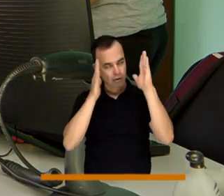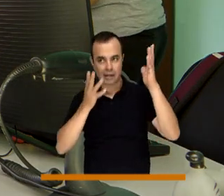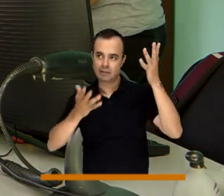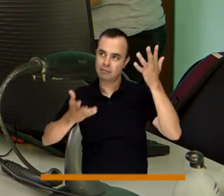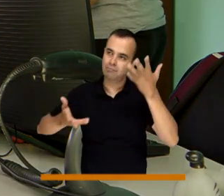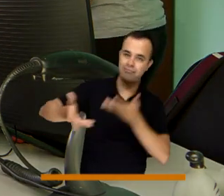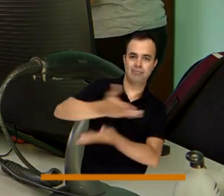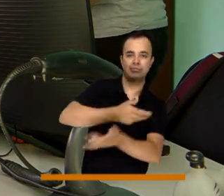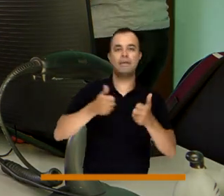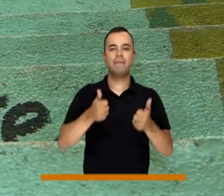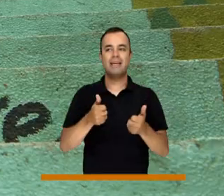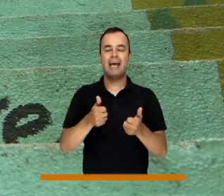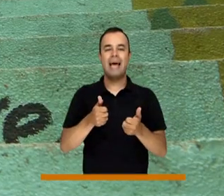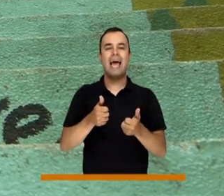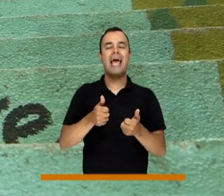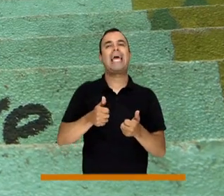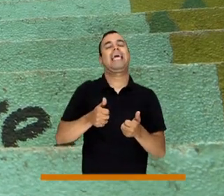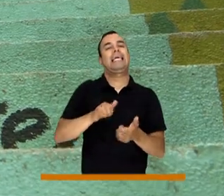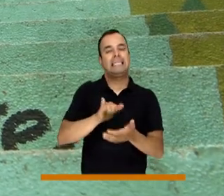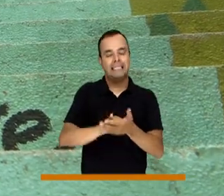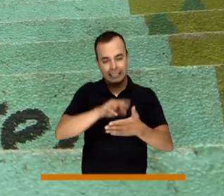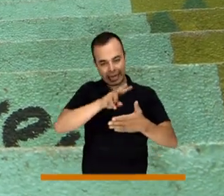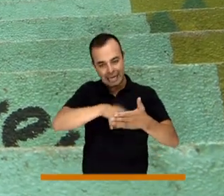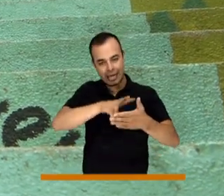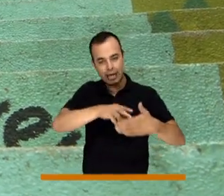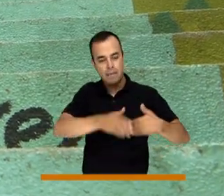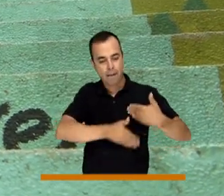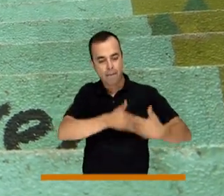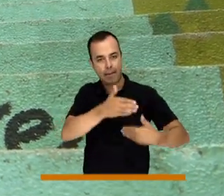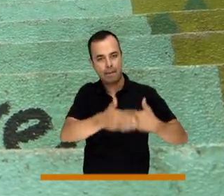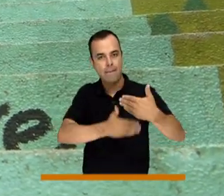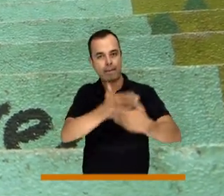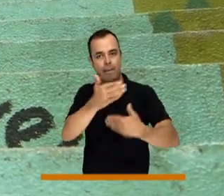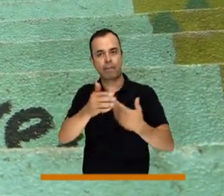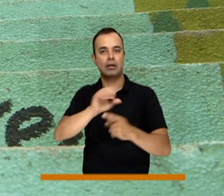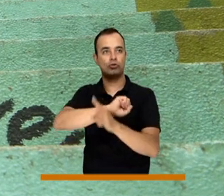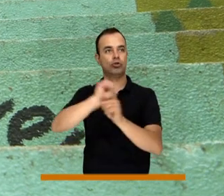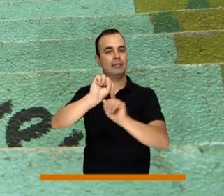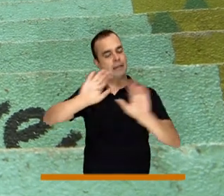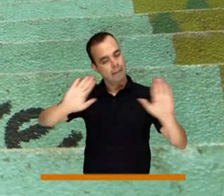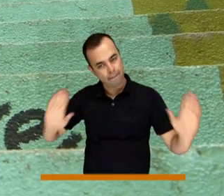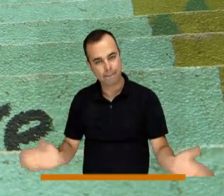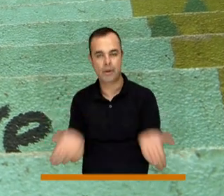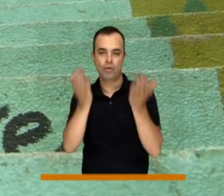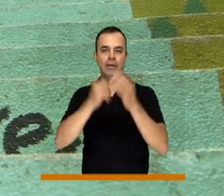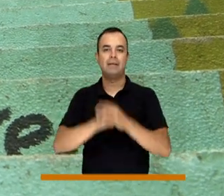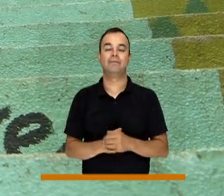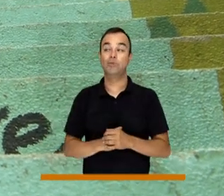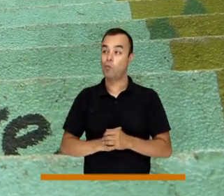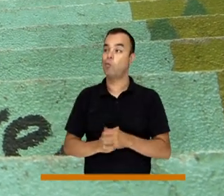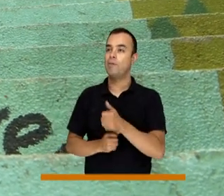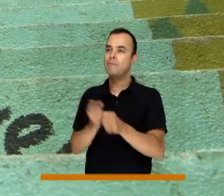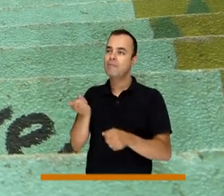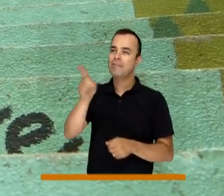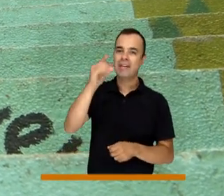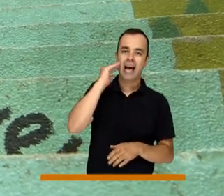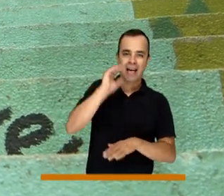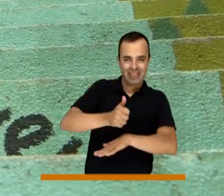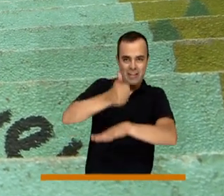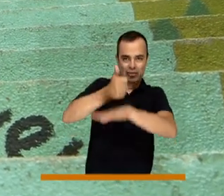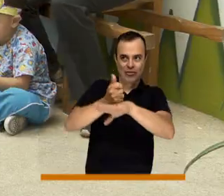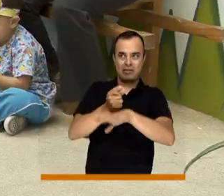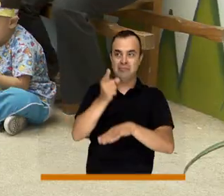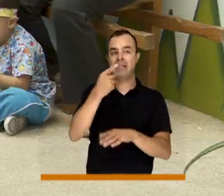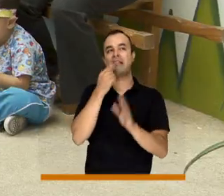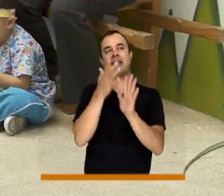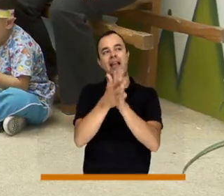a hacer esas pequeñas transformaciones e ir escalonando hacia muchos mayores objetivos sociales. Esa declaración